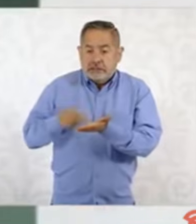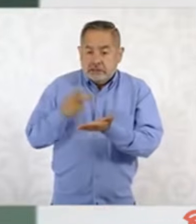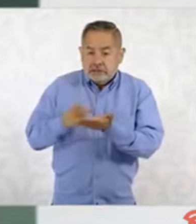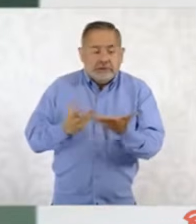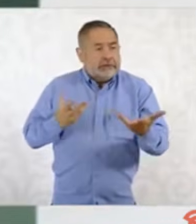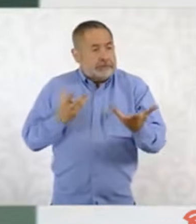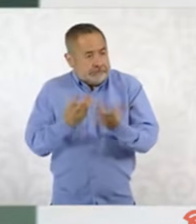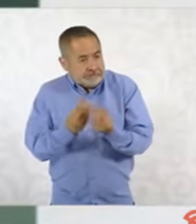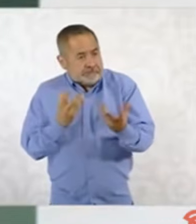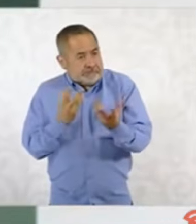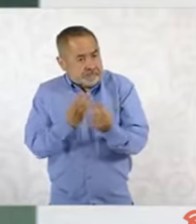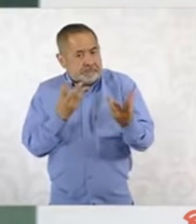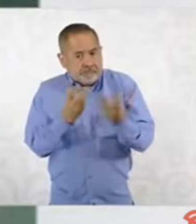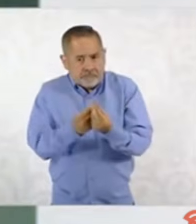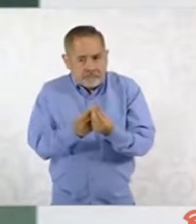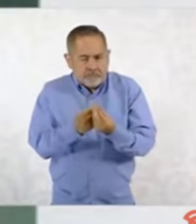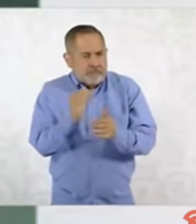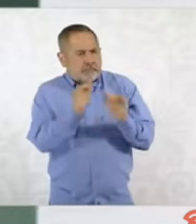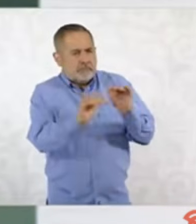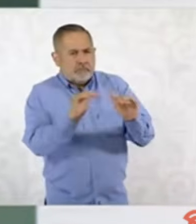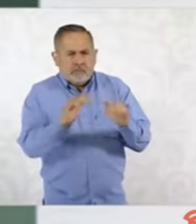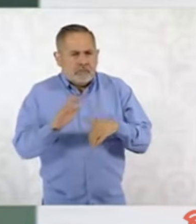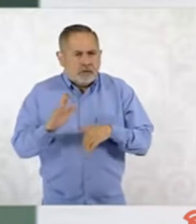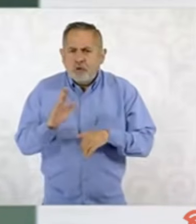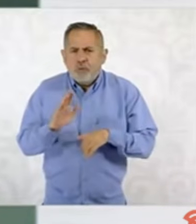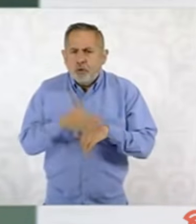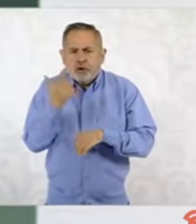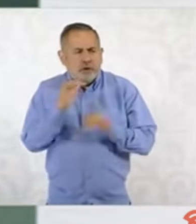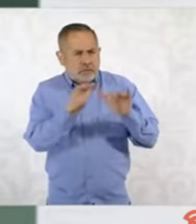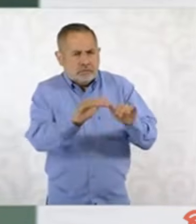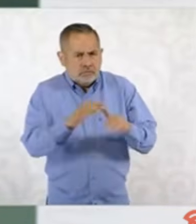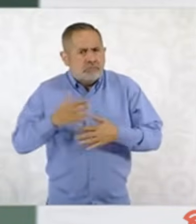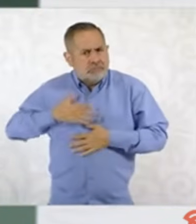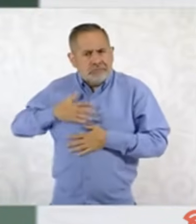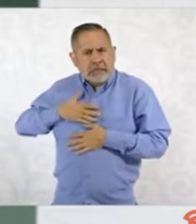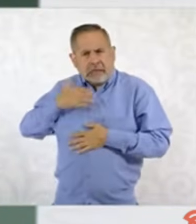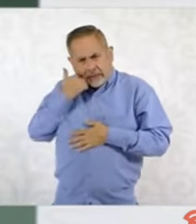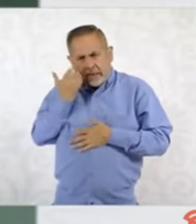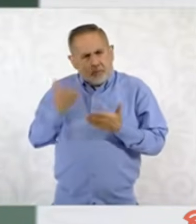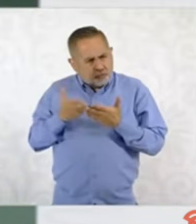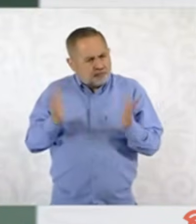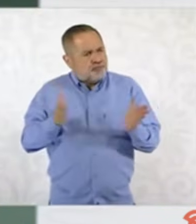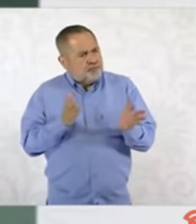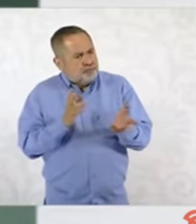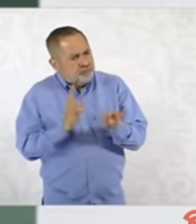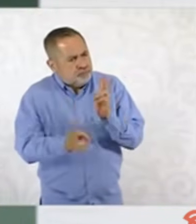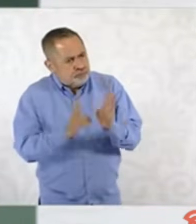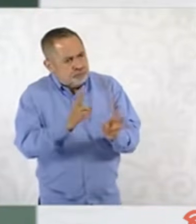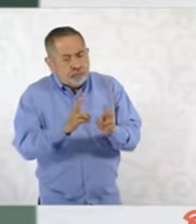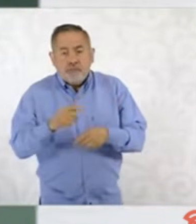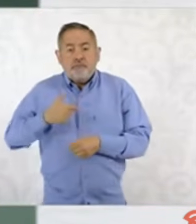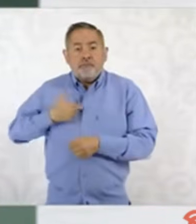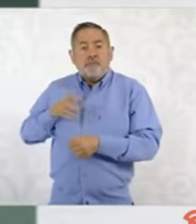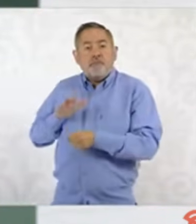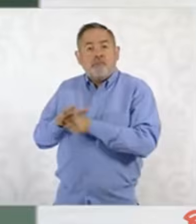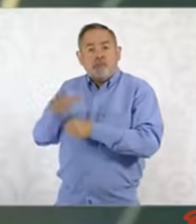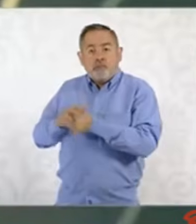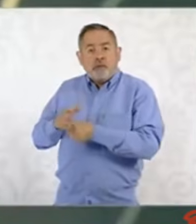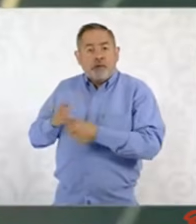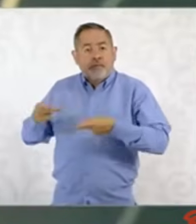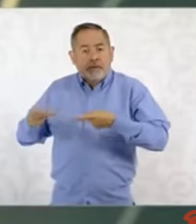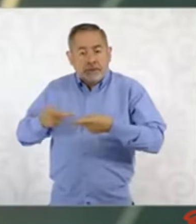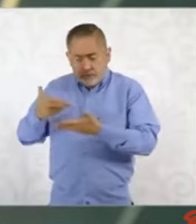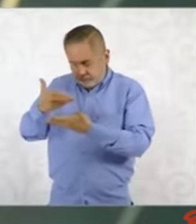los convocamos? Porque tenemos una voluntad de diálogo permanente. Pero les teníamos preparada mucha